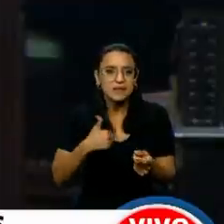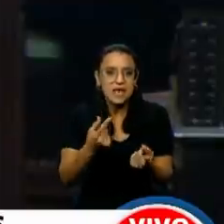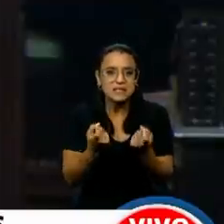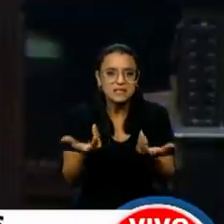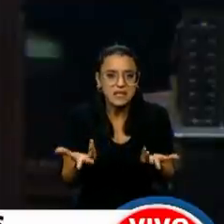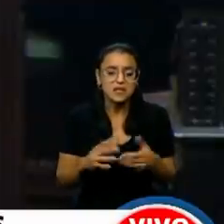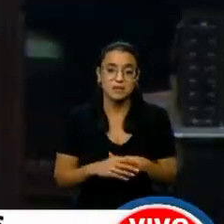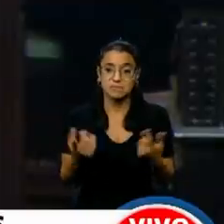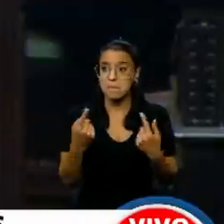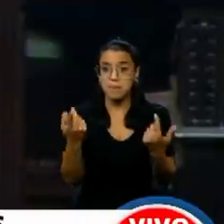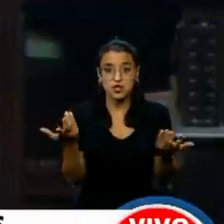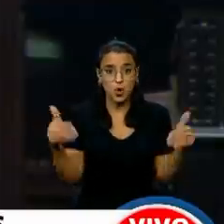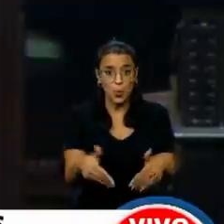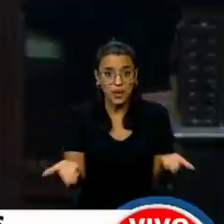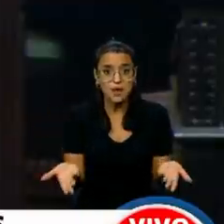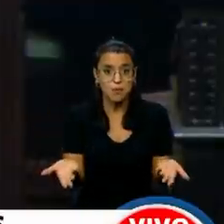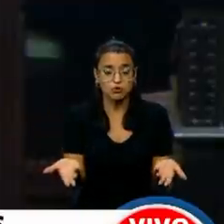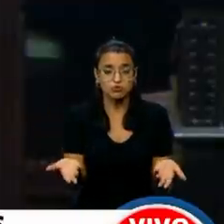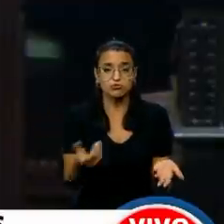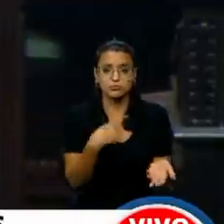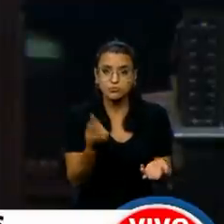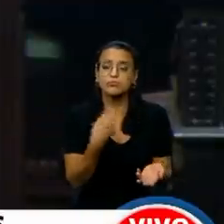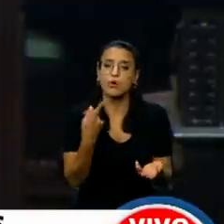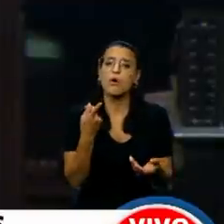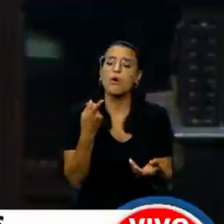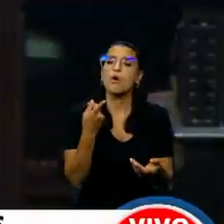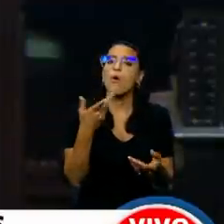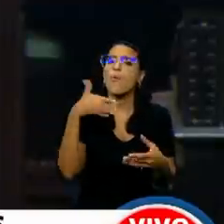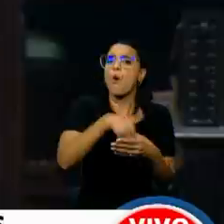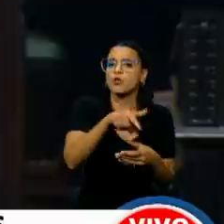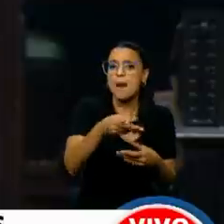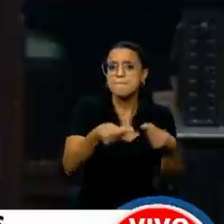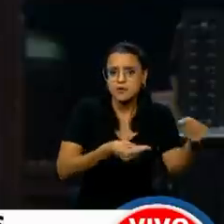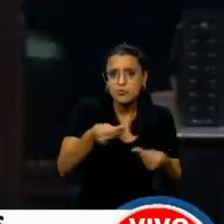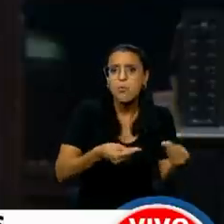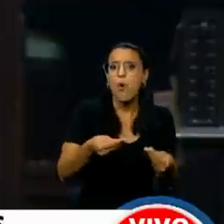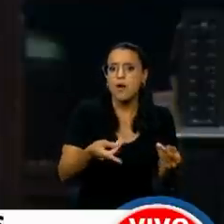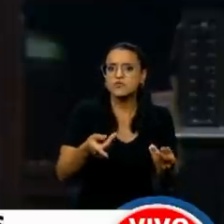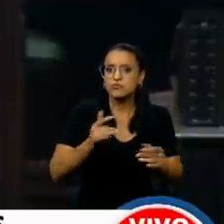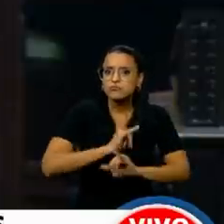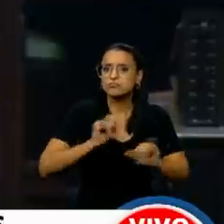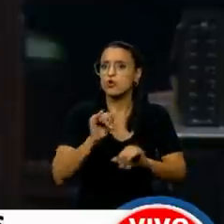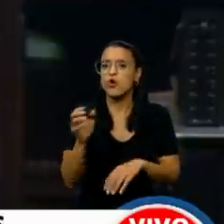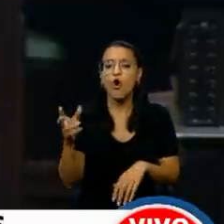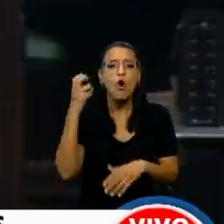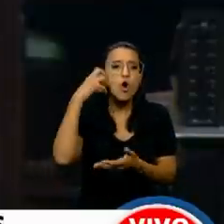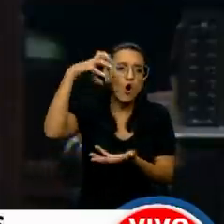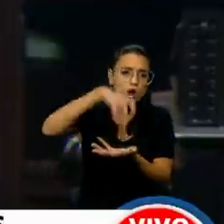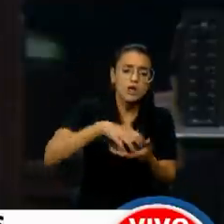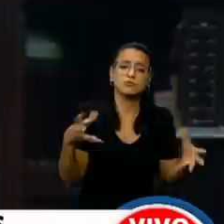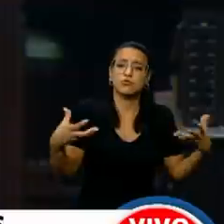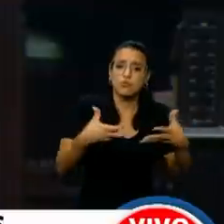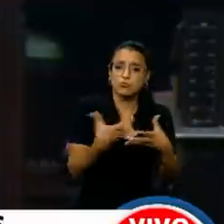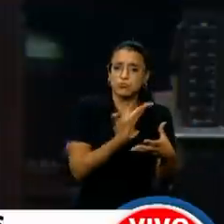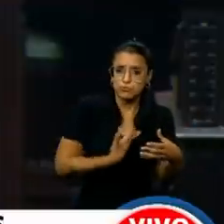y eso vinimos a acompañar un presupuesto que era una buena señal que todo el congreso oficialismo y